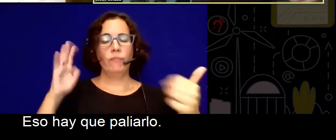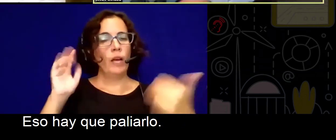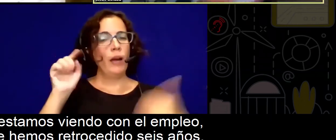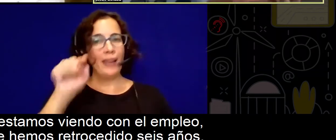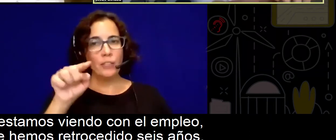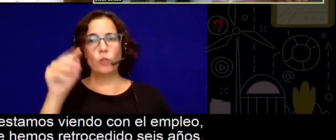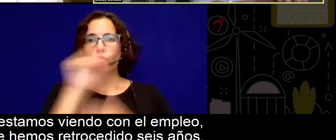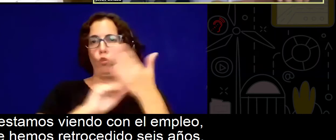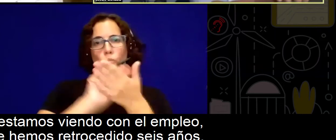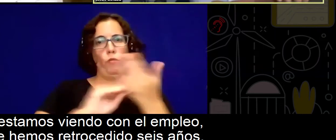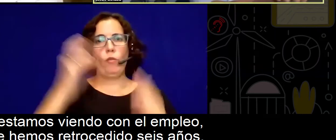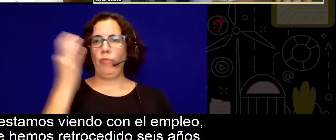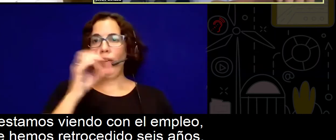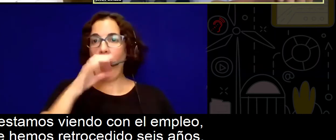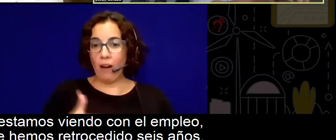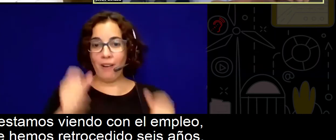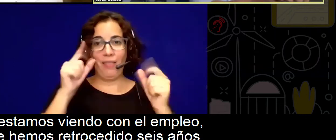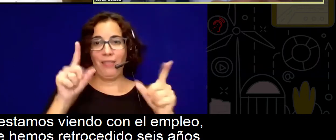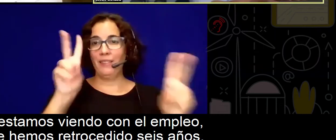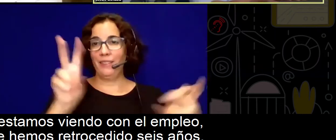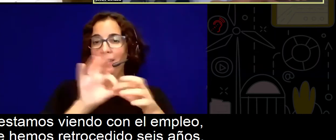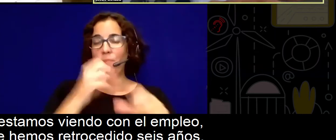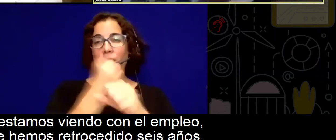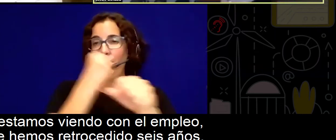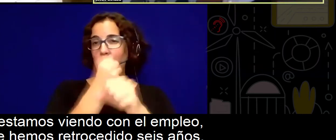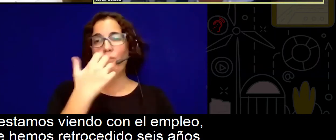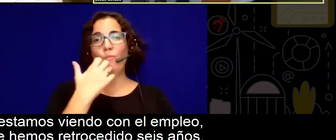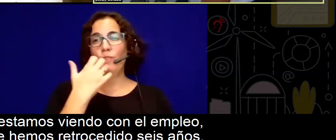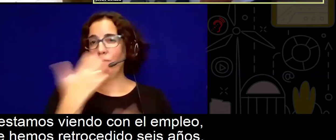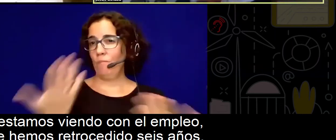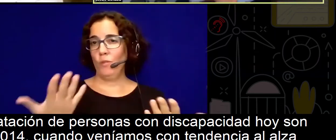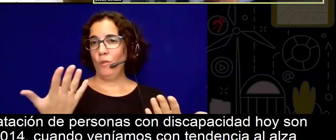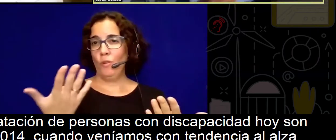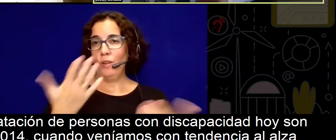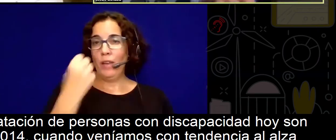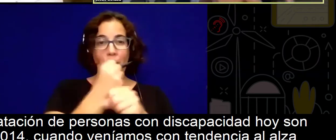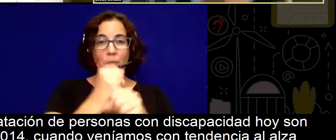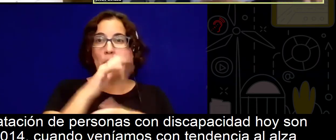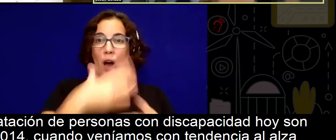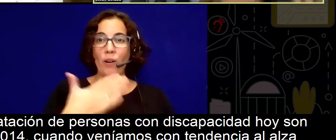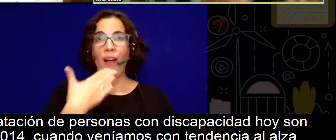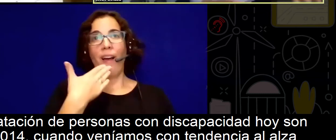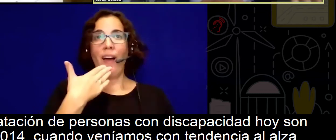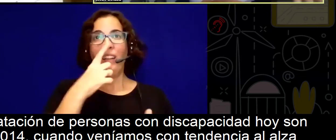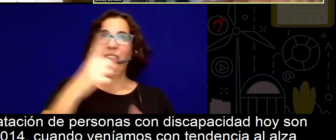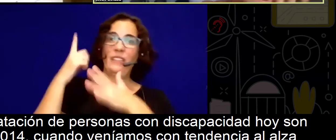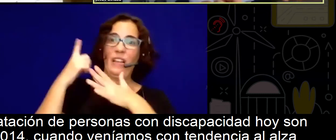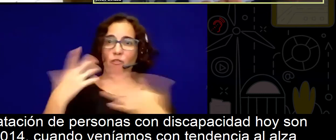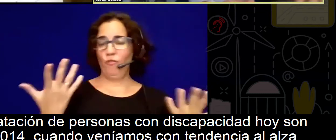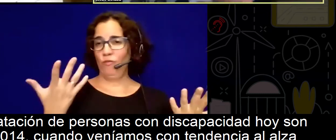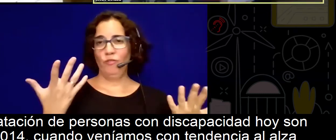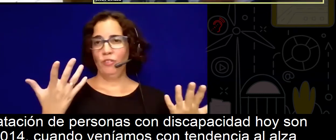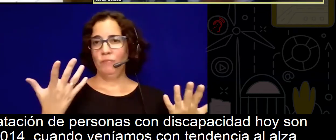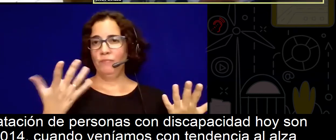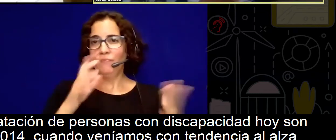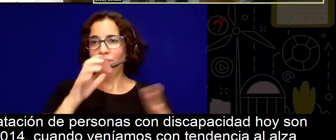paliarlo. Lo estamos viendo ahora con el empleo, Jesús, ¿no? Que es una pena cómo hemos retrocedido 6 años. Los datos de contratación de personas con discapacidad a día de hoy son exactamente